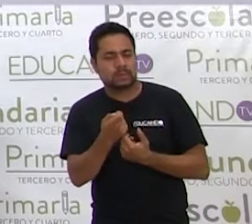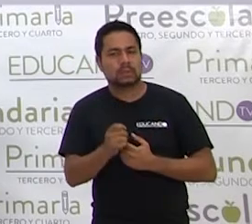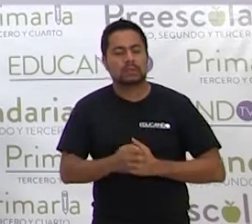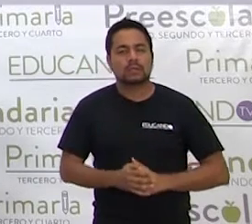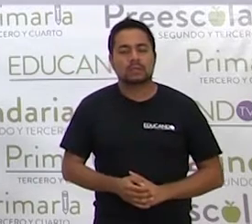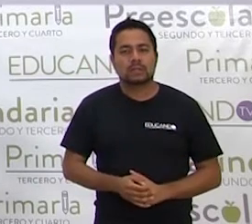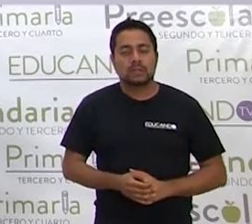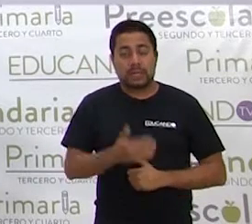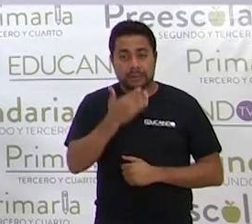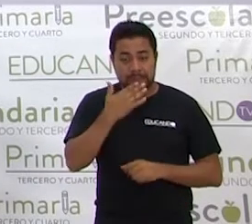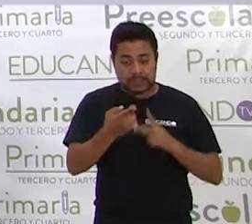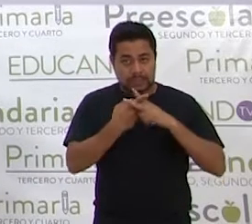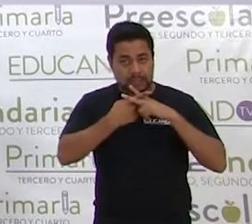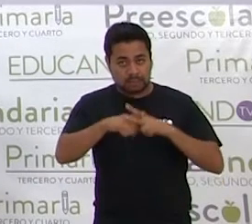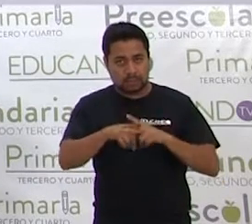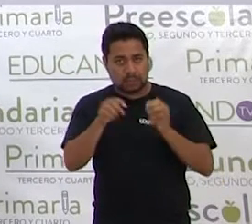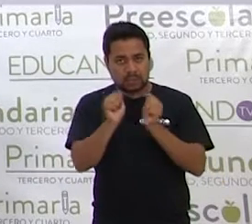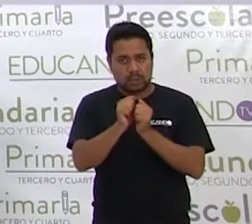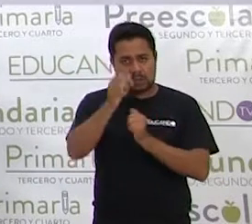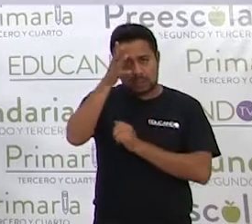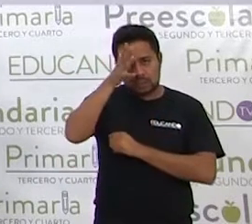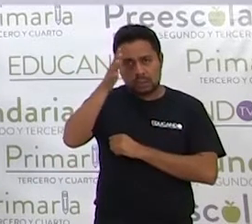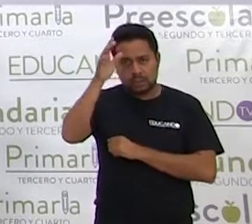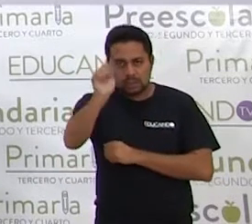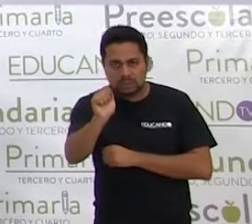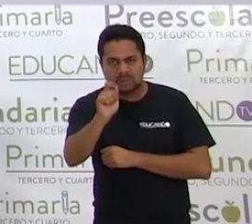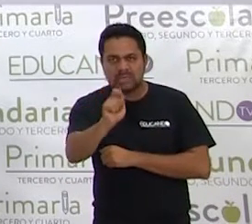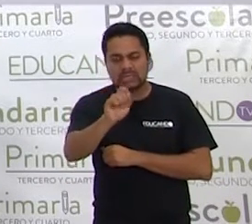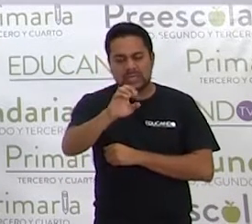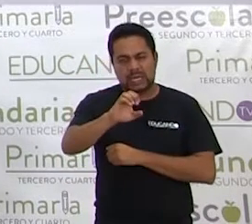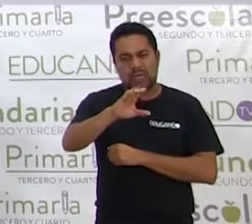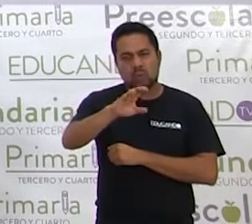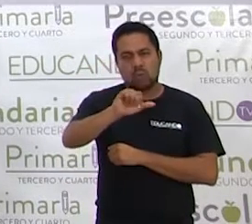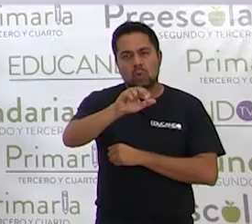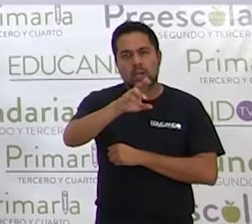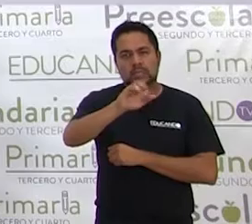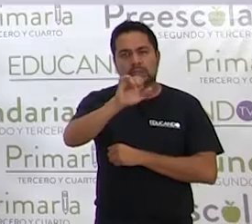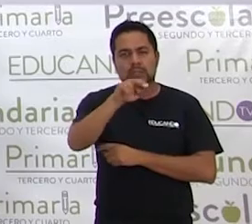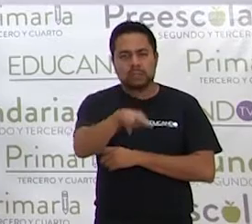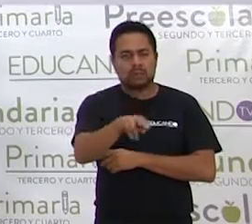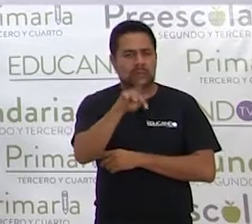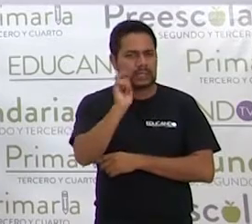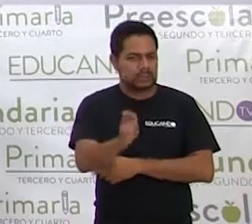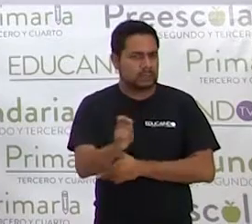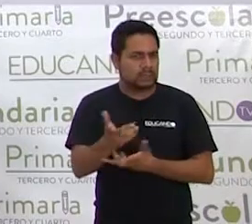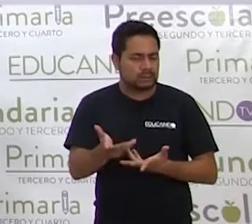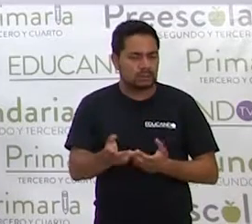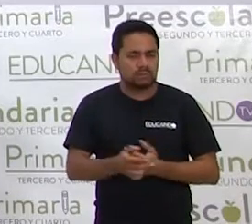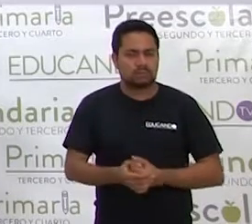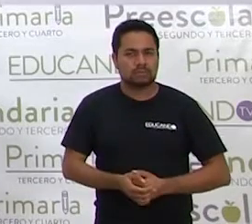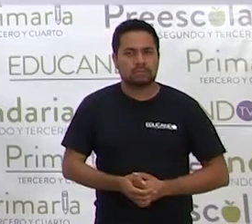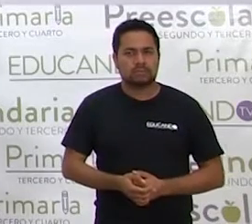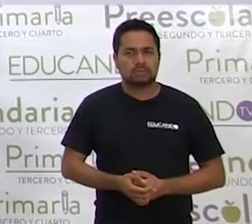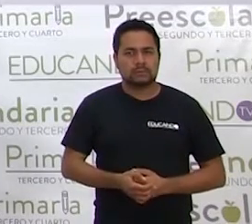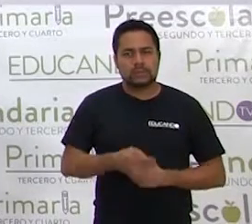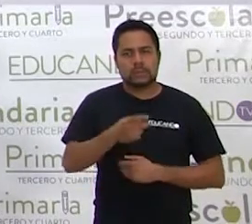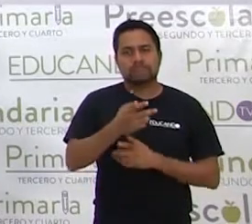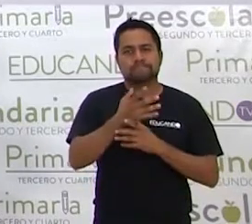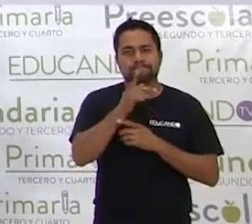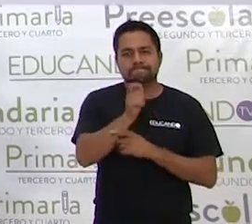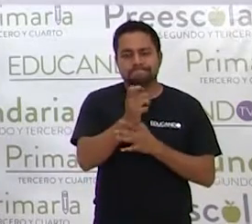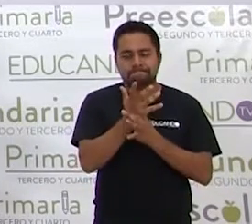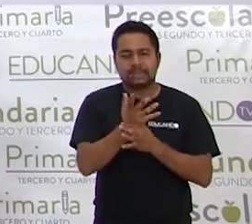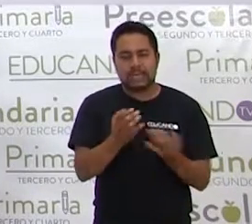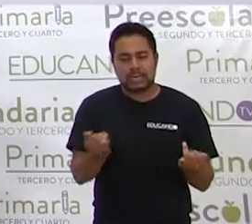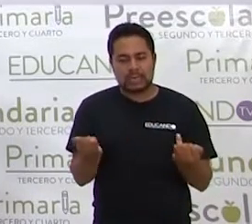a iniciar con el concepto de ecuación si una ecuación es una igualdad en